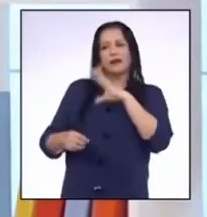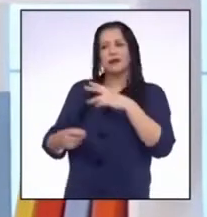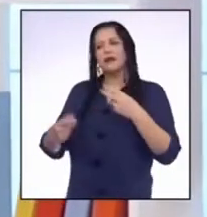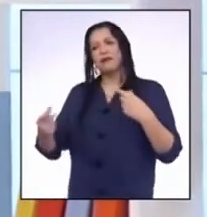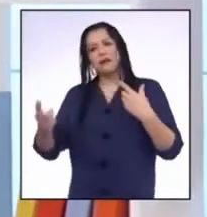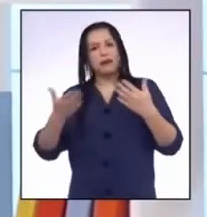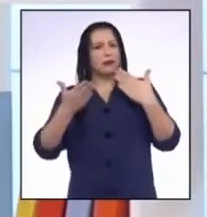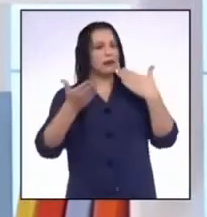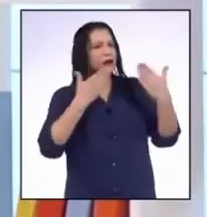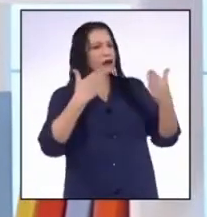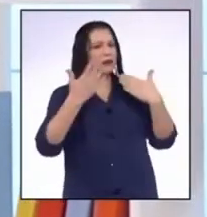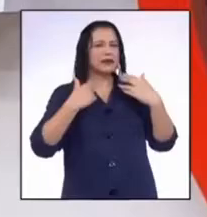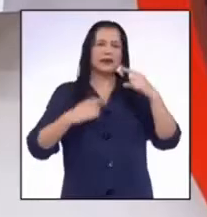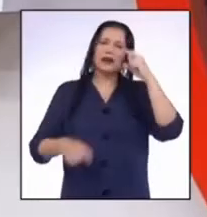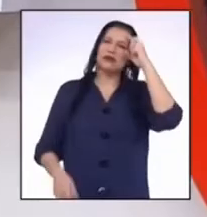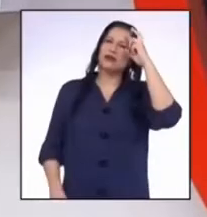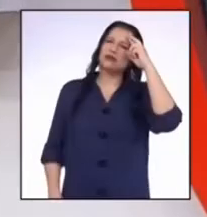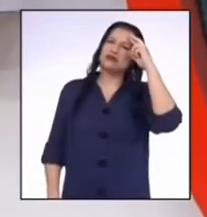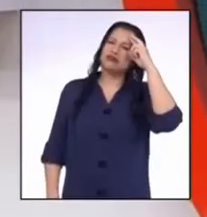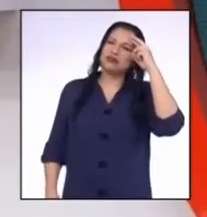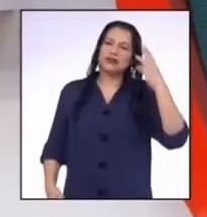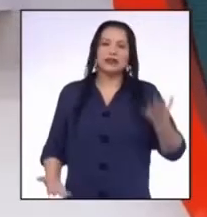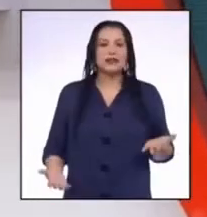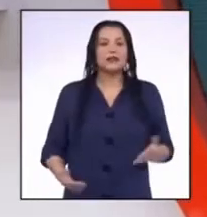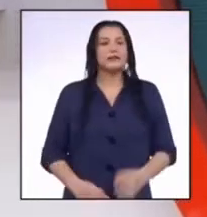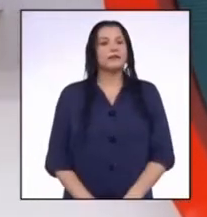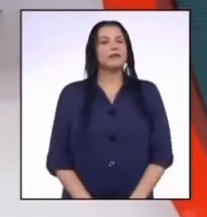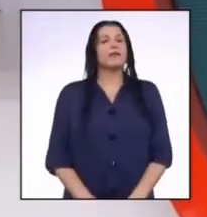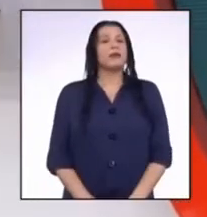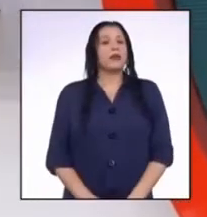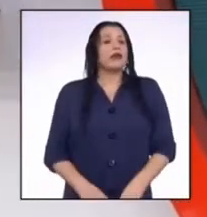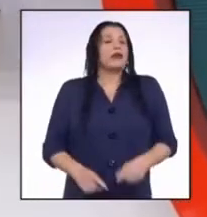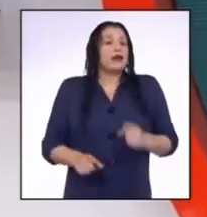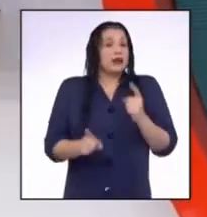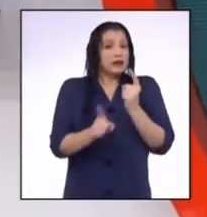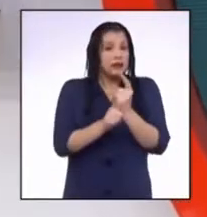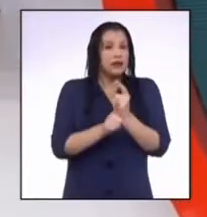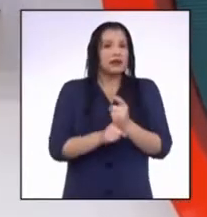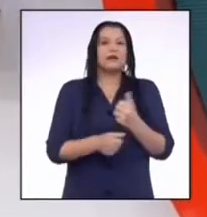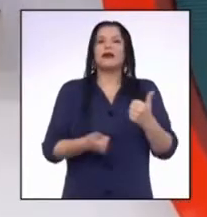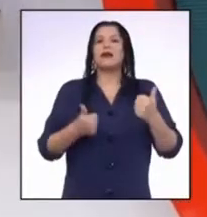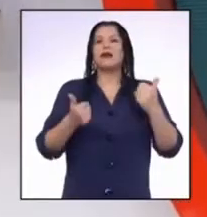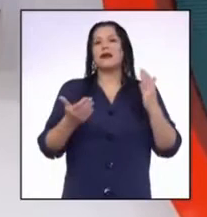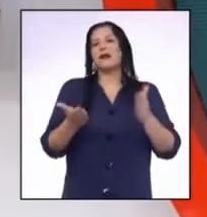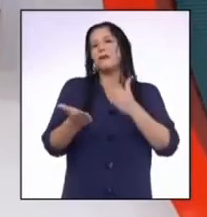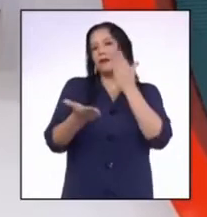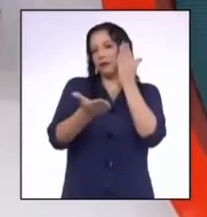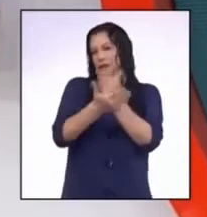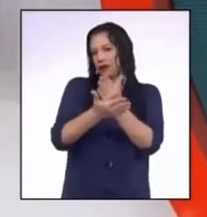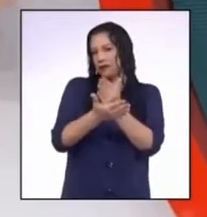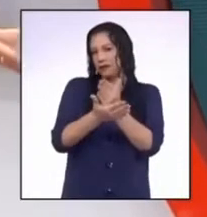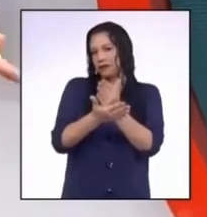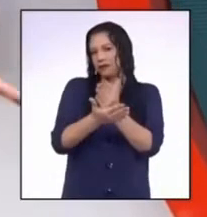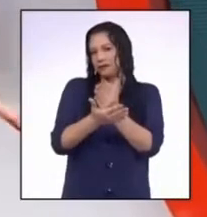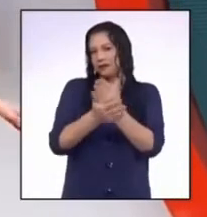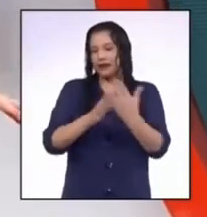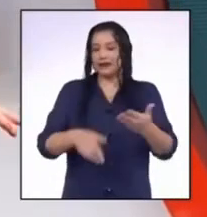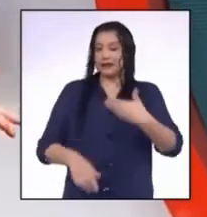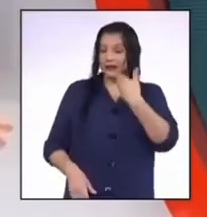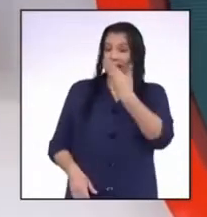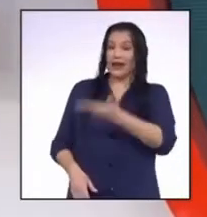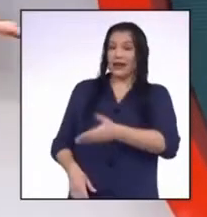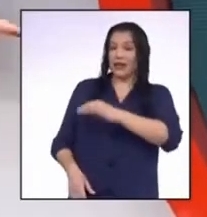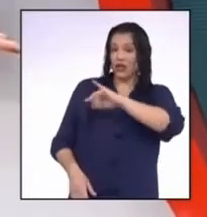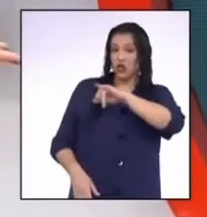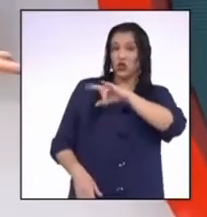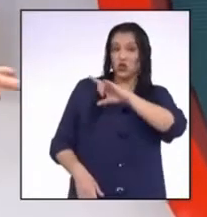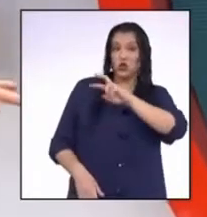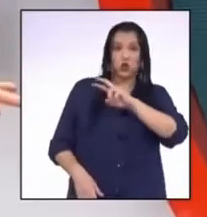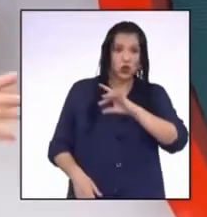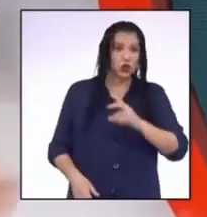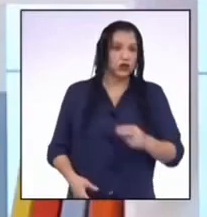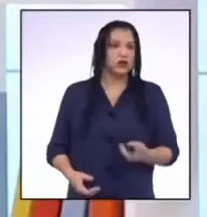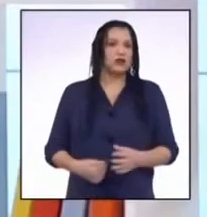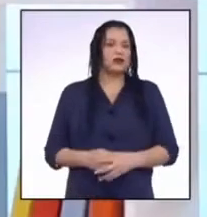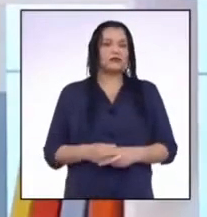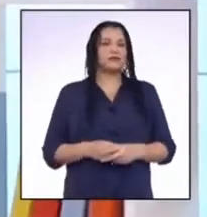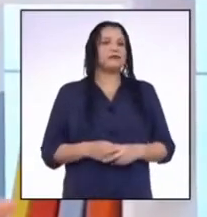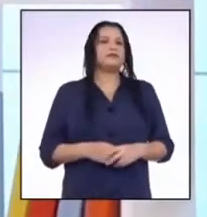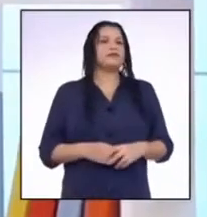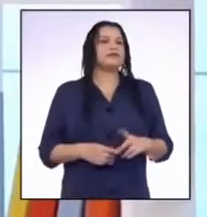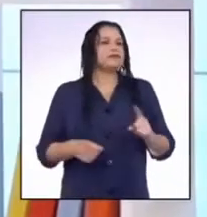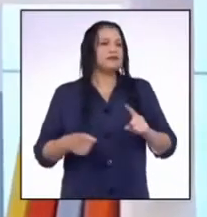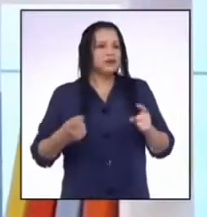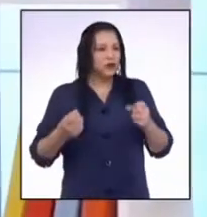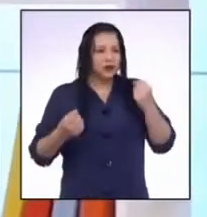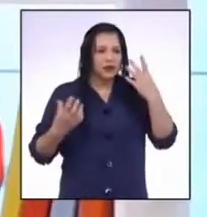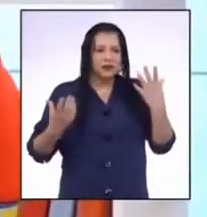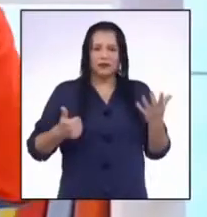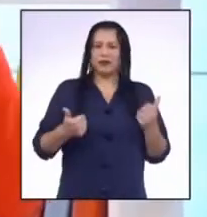estuvimos reflexionando acerca de ello. Bueno, sí, el problema es que Junior no argumenta bien.